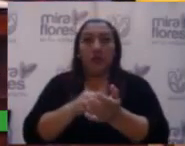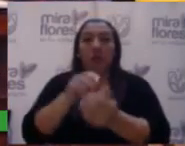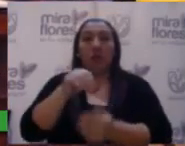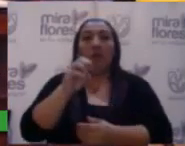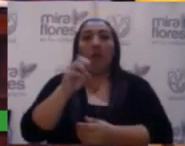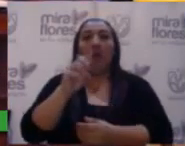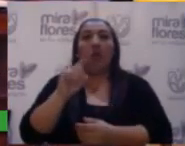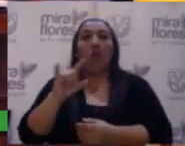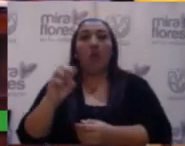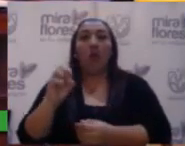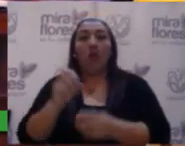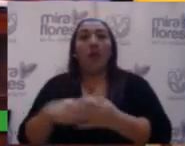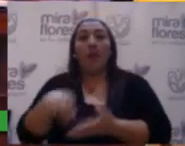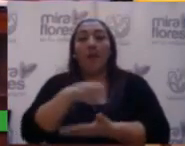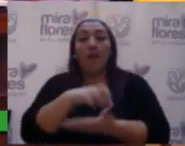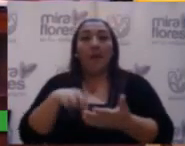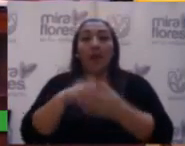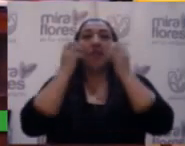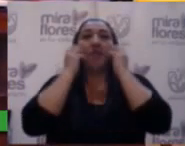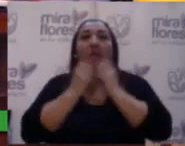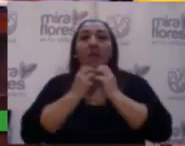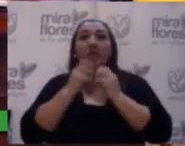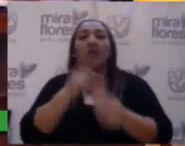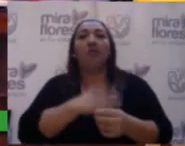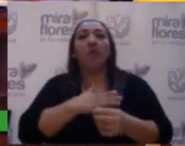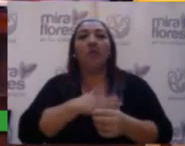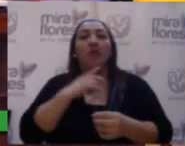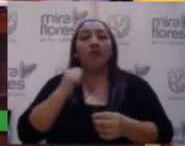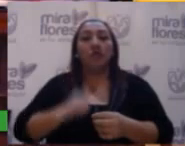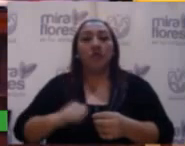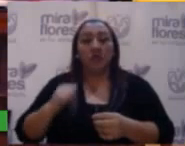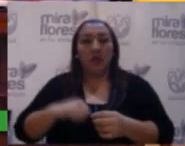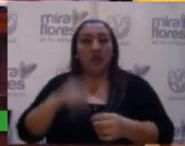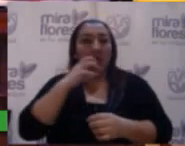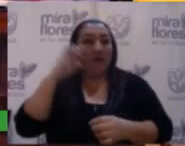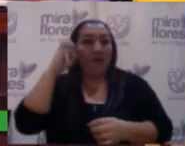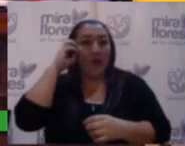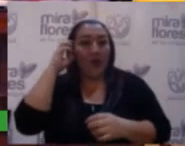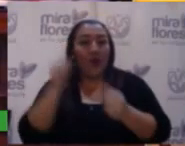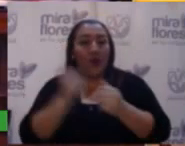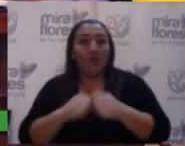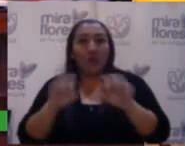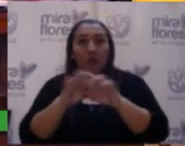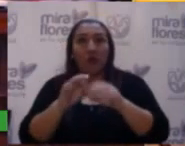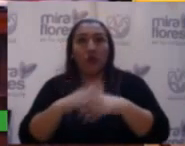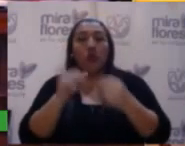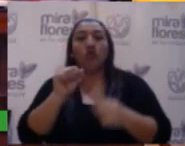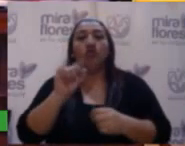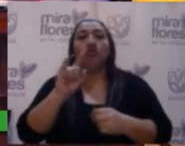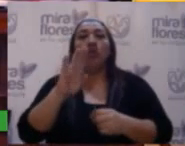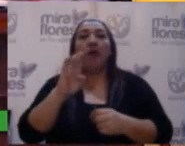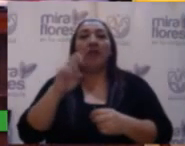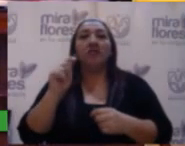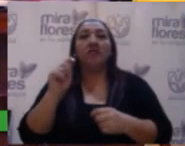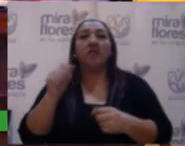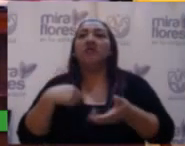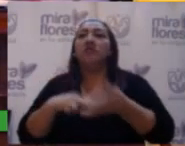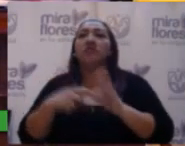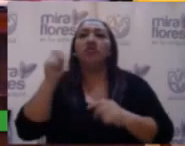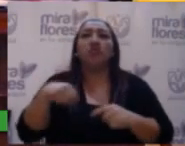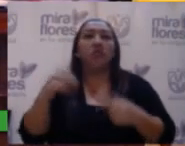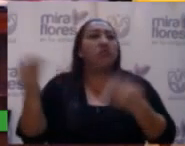comercial ubicado en el parque Miguel grau de propiedad de la municipalidad de Miraflores por subasta pública según el detalle que obra